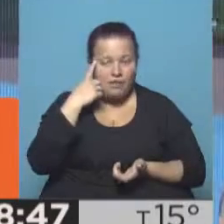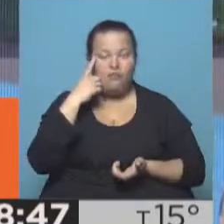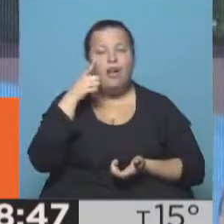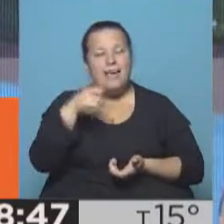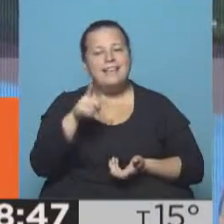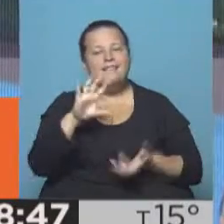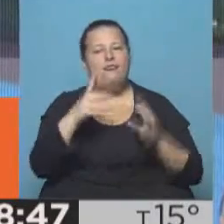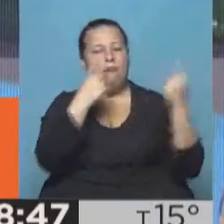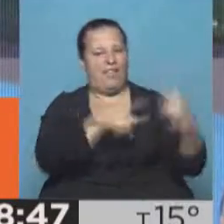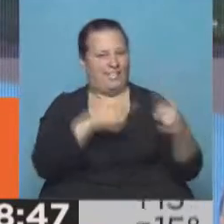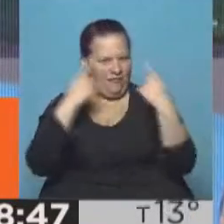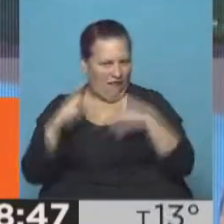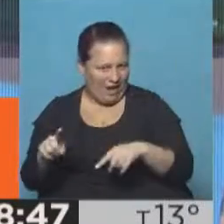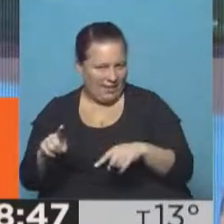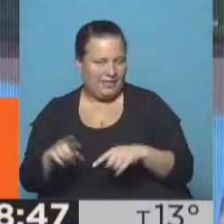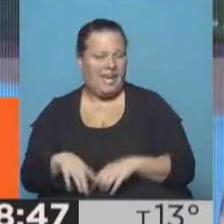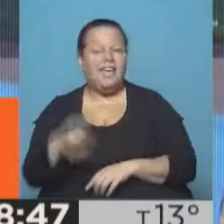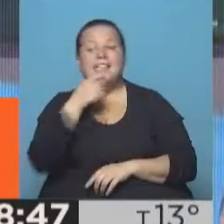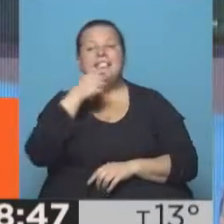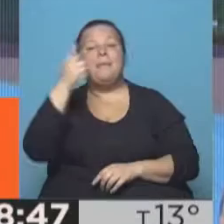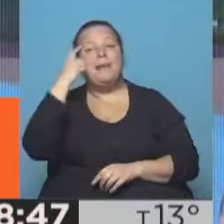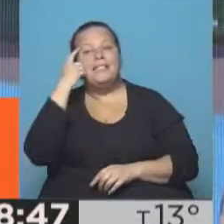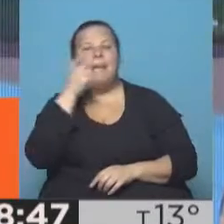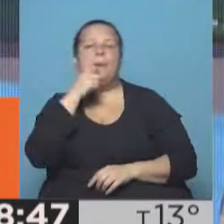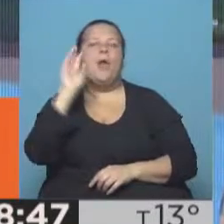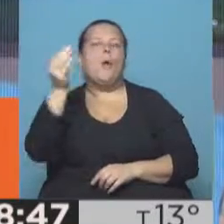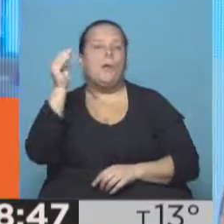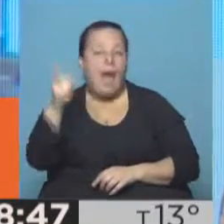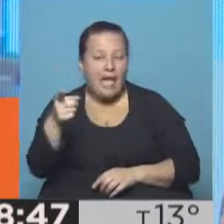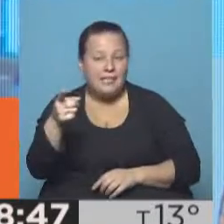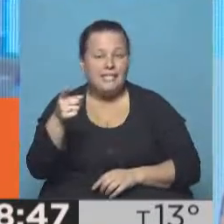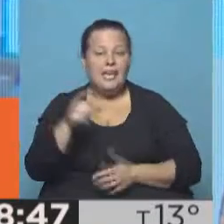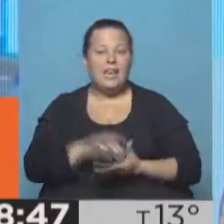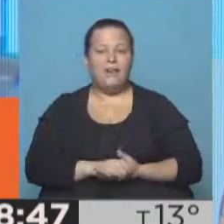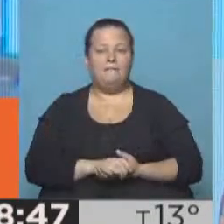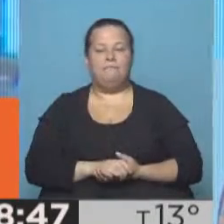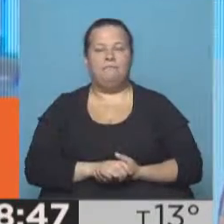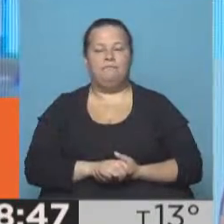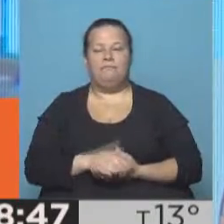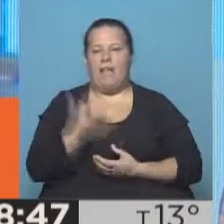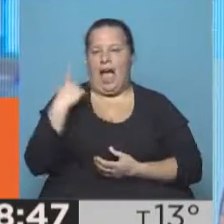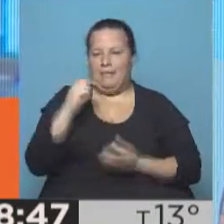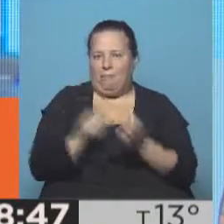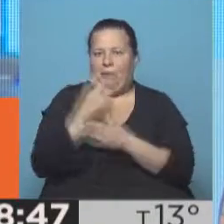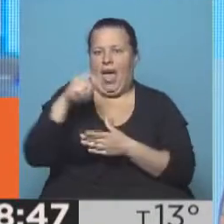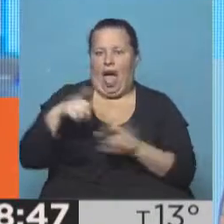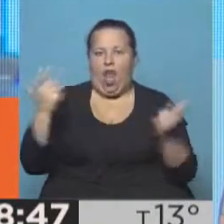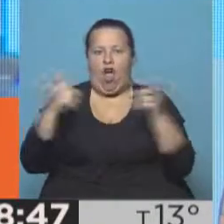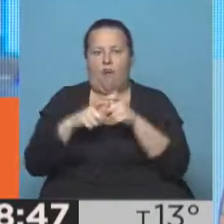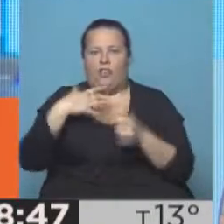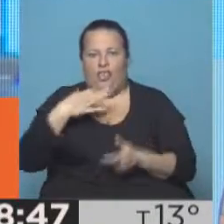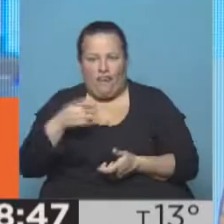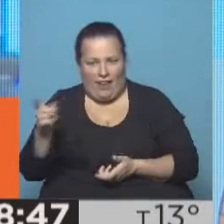esa es la gran diferencia. Si piensas que Brasil apenas se hizo ahora una comisión de